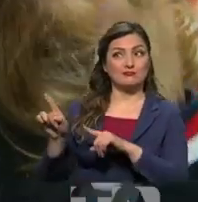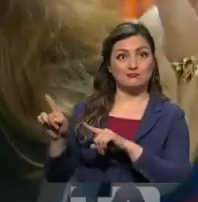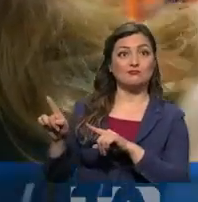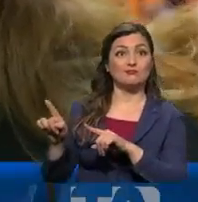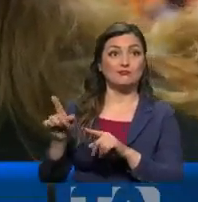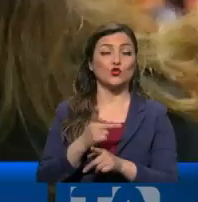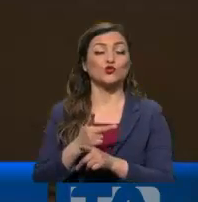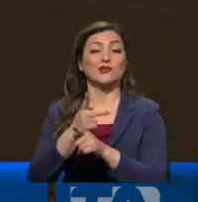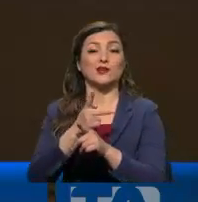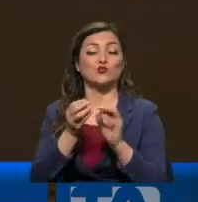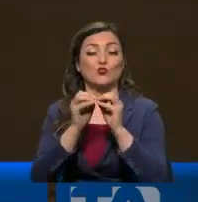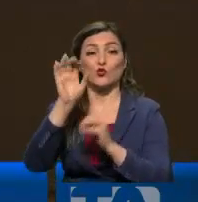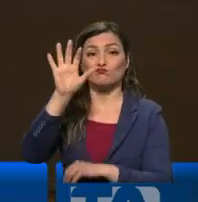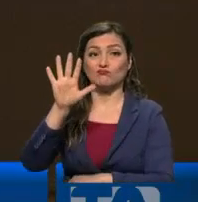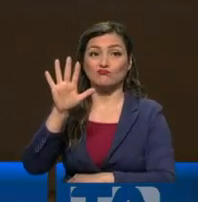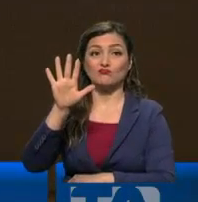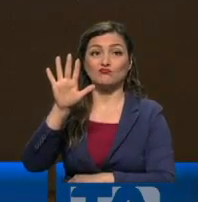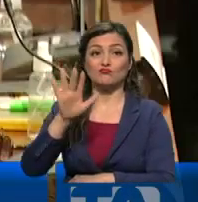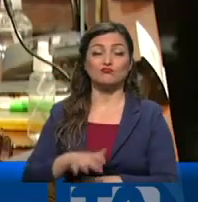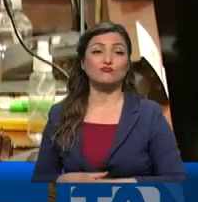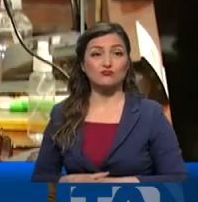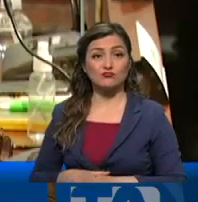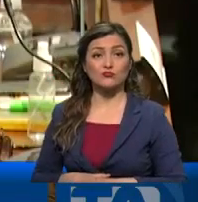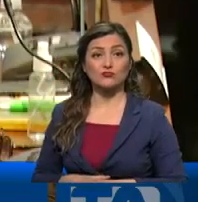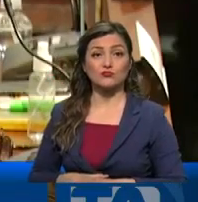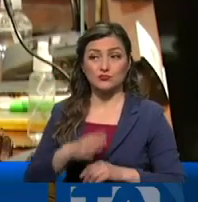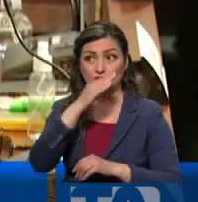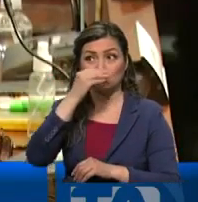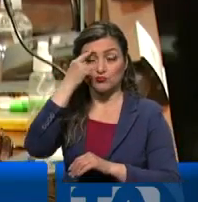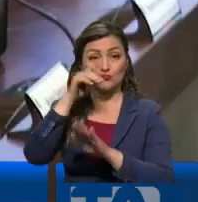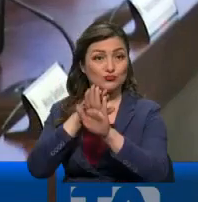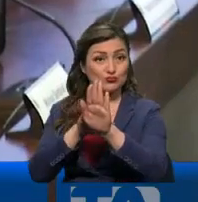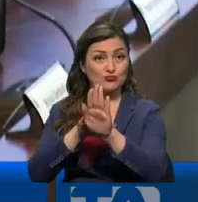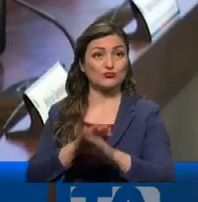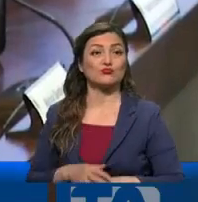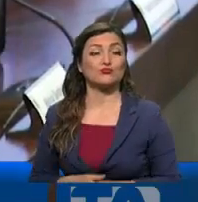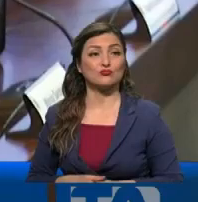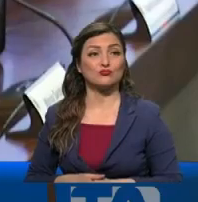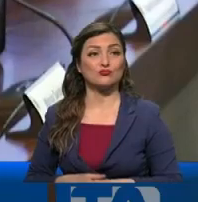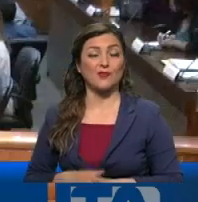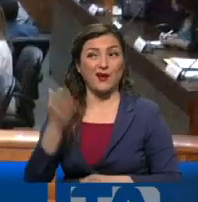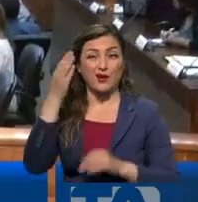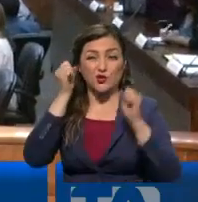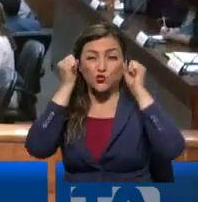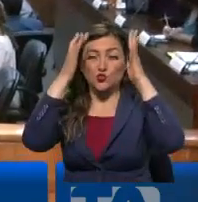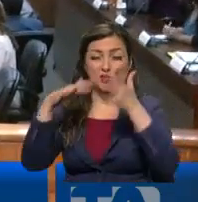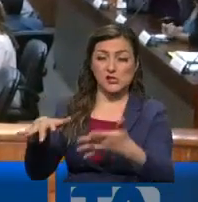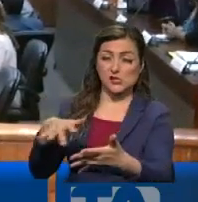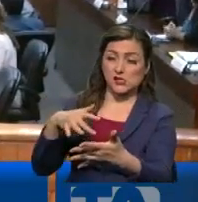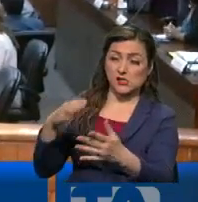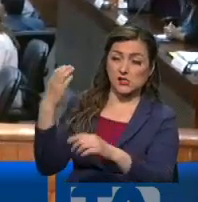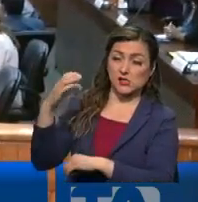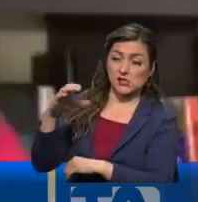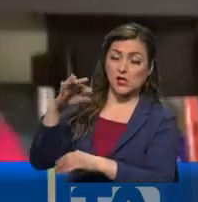es concejal de Fuerza Compromiso Social, es decir, del correísmo. Cuestionó a Yunda tempranamente y votó por